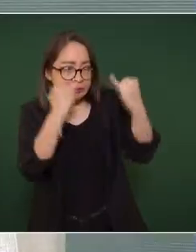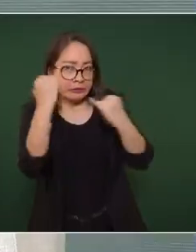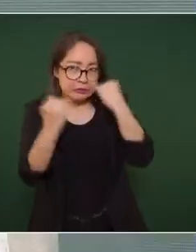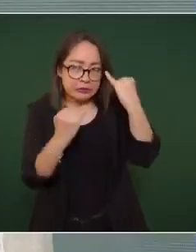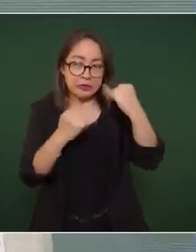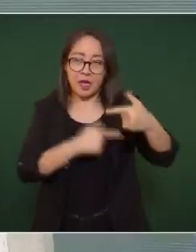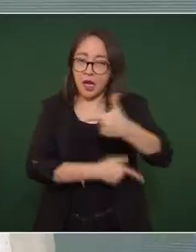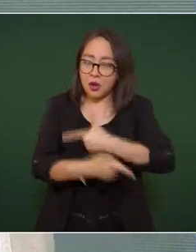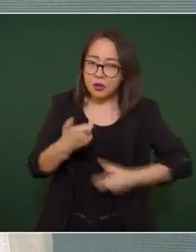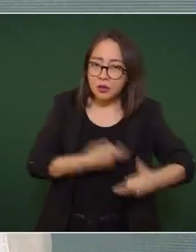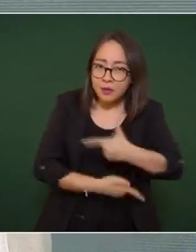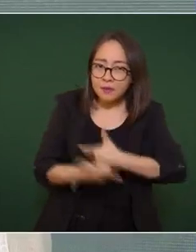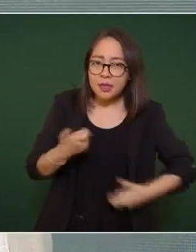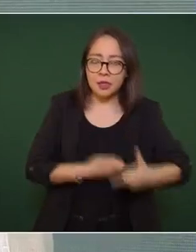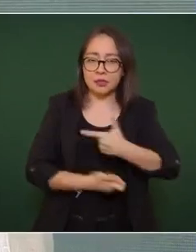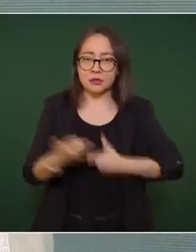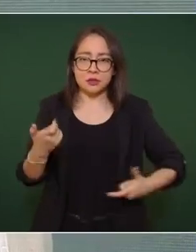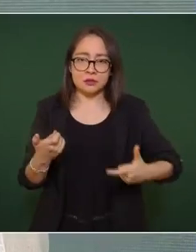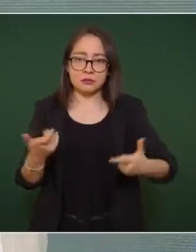económicas,